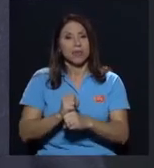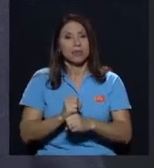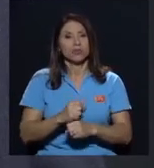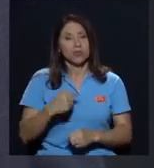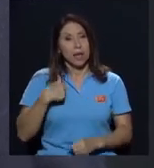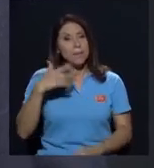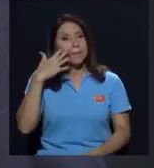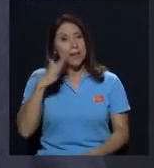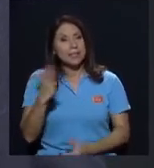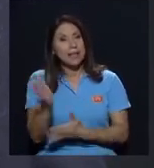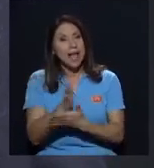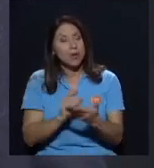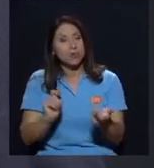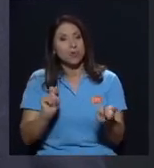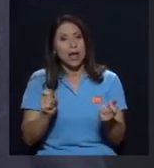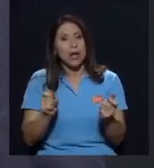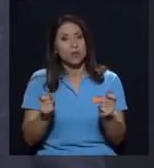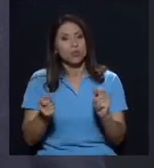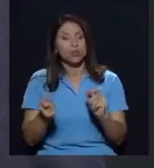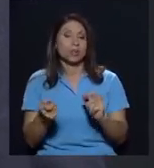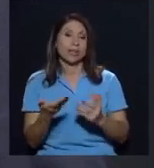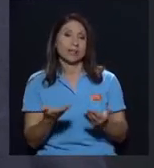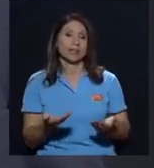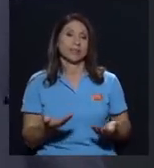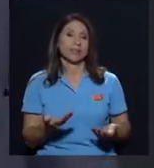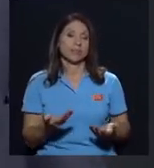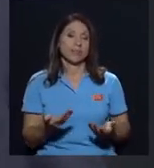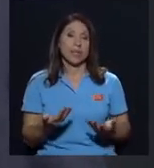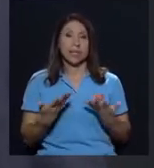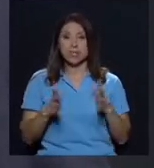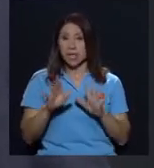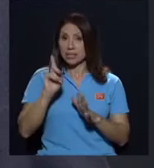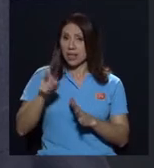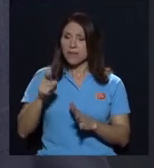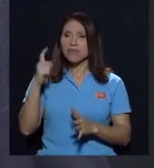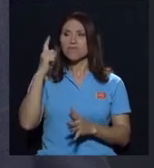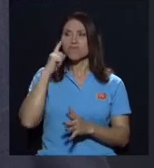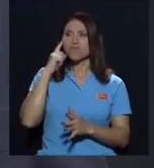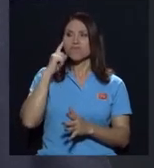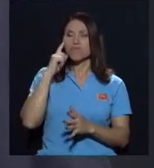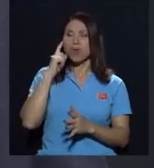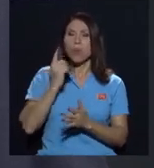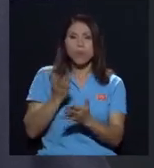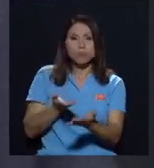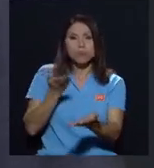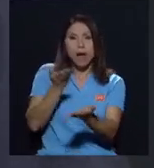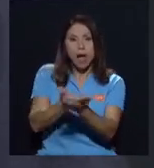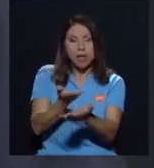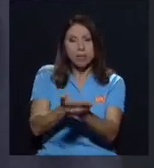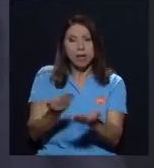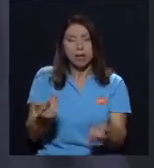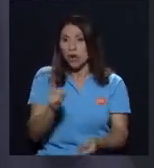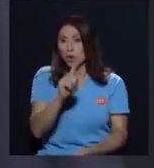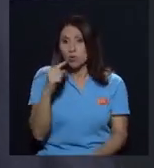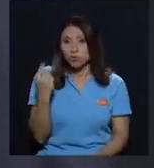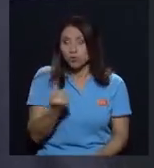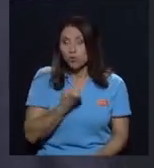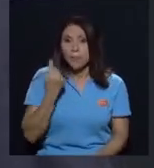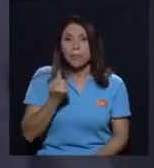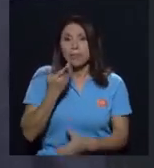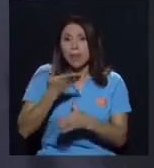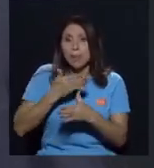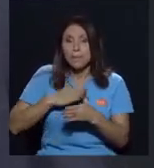algunas modificaciones se deben plantear no tanto en la parte de